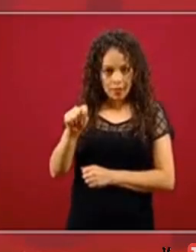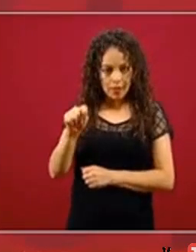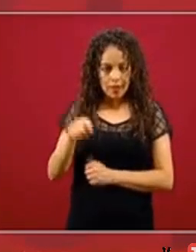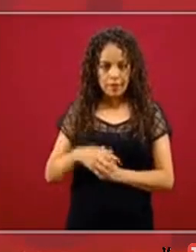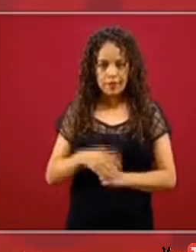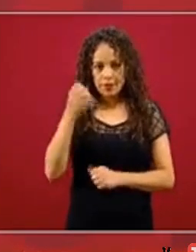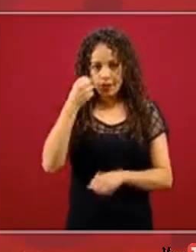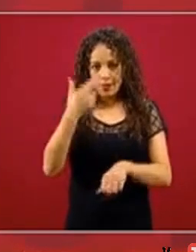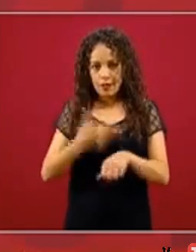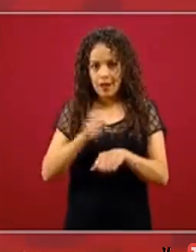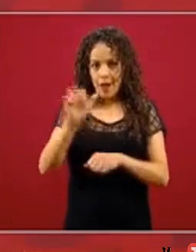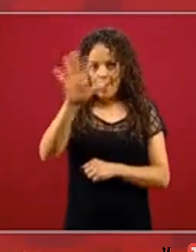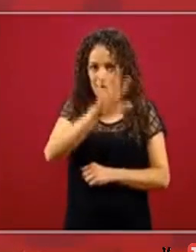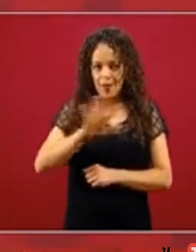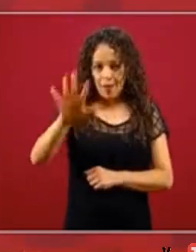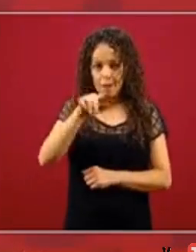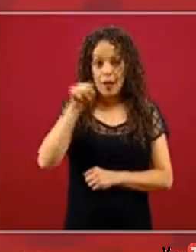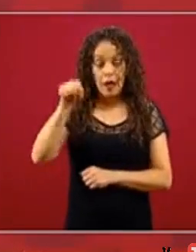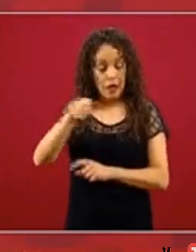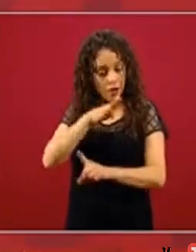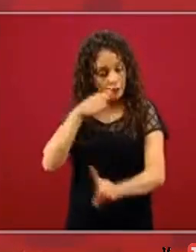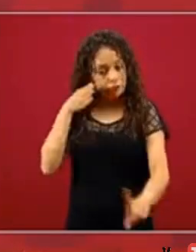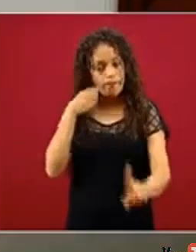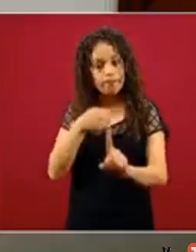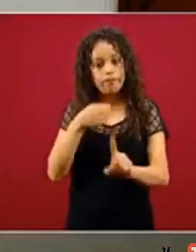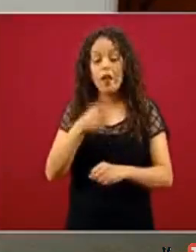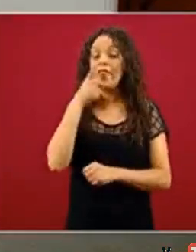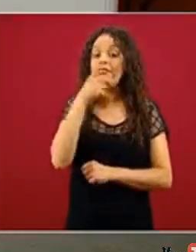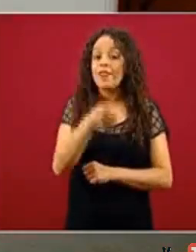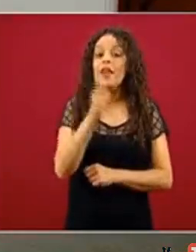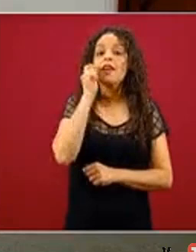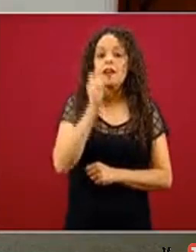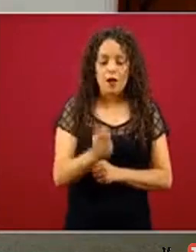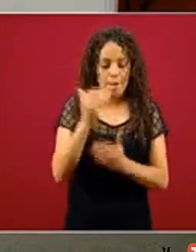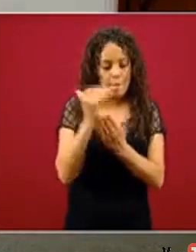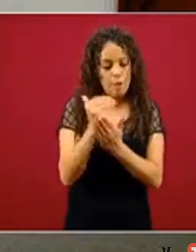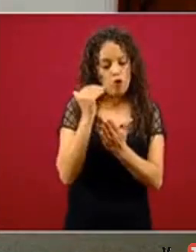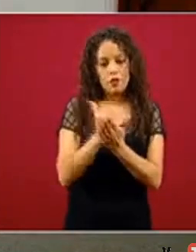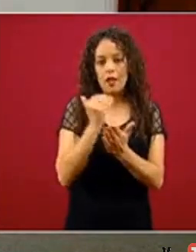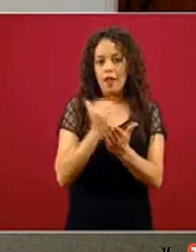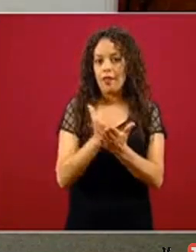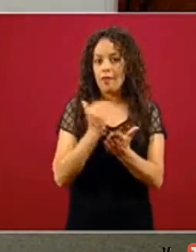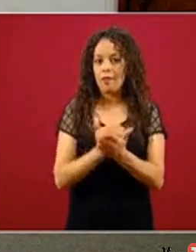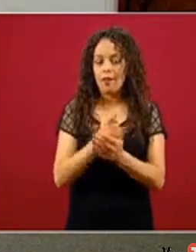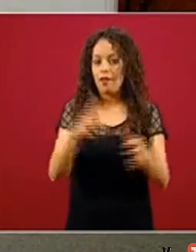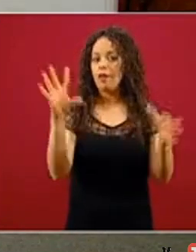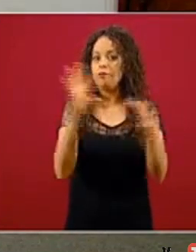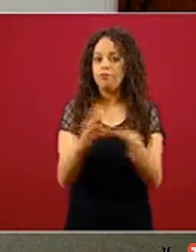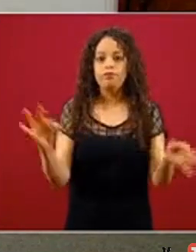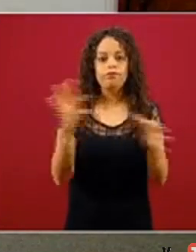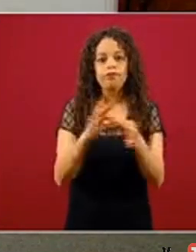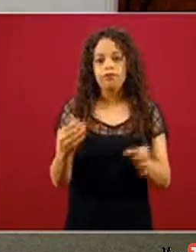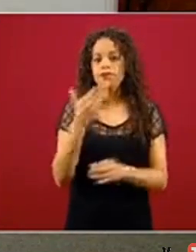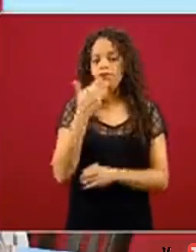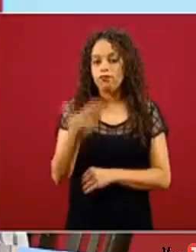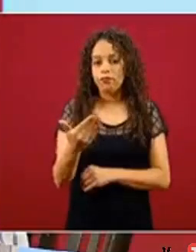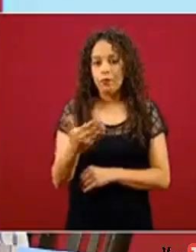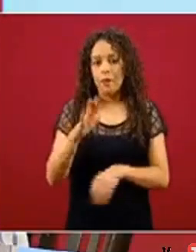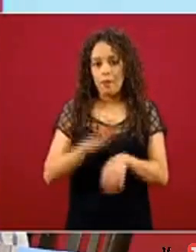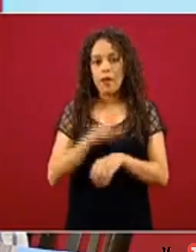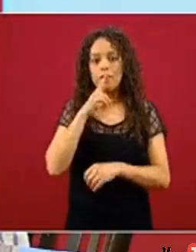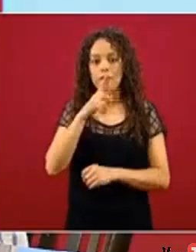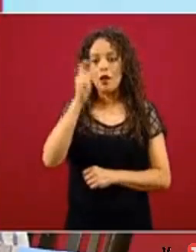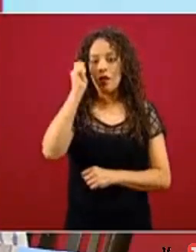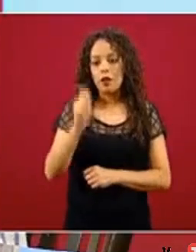es la que especifica precisamente los procedimientos de los residuos peligrosos